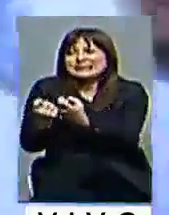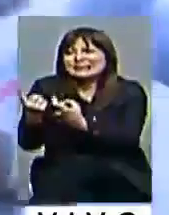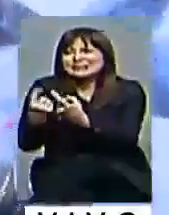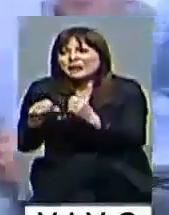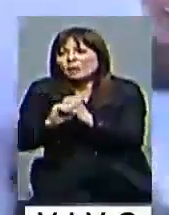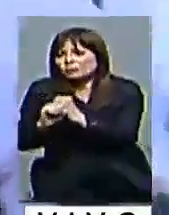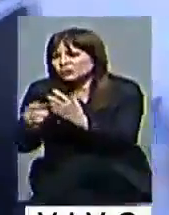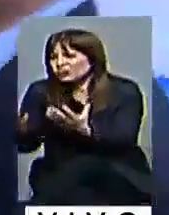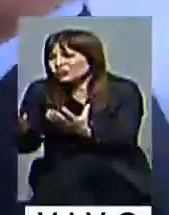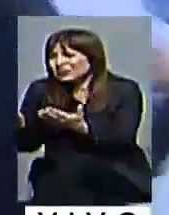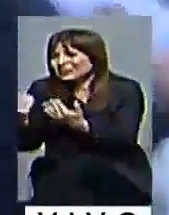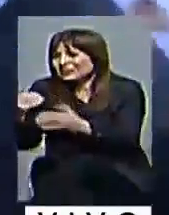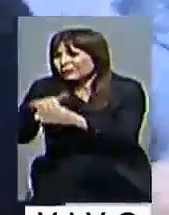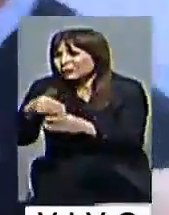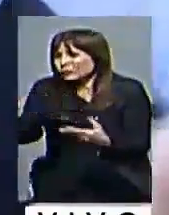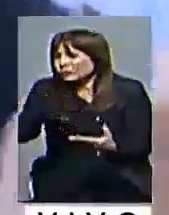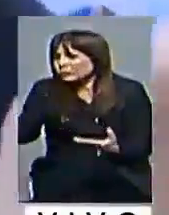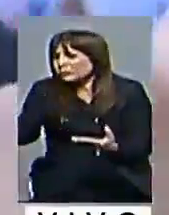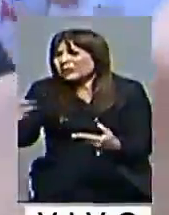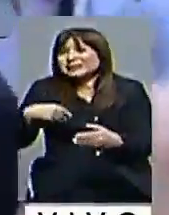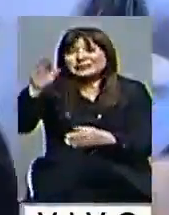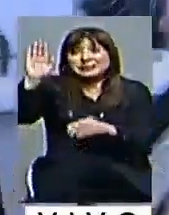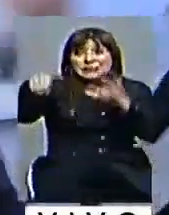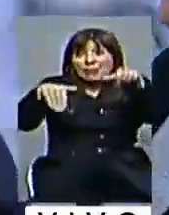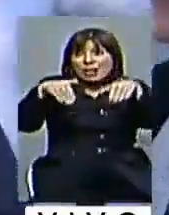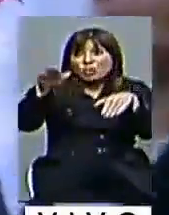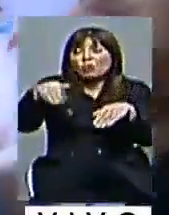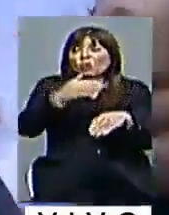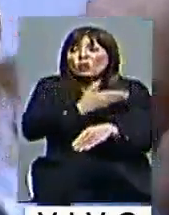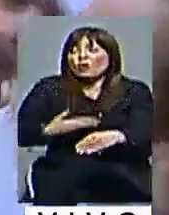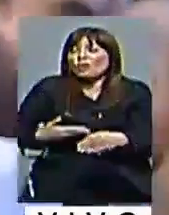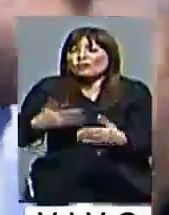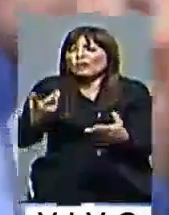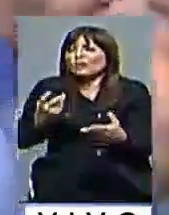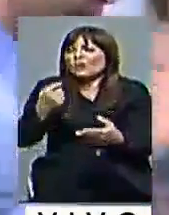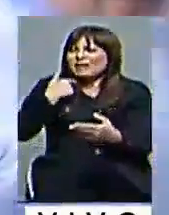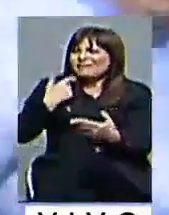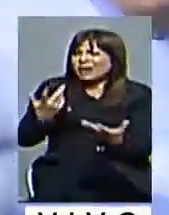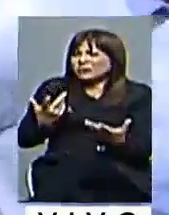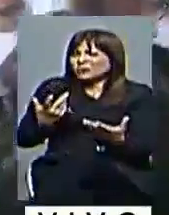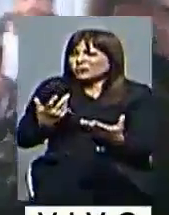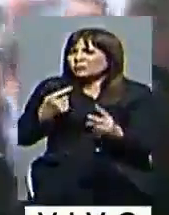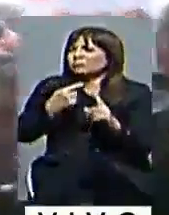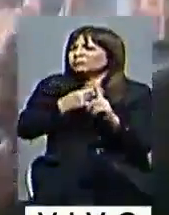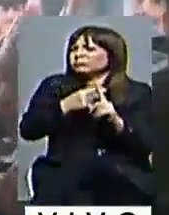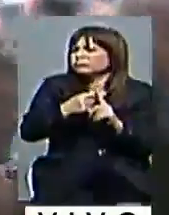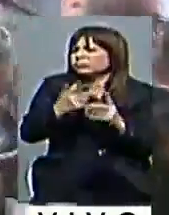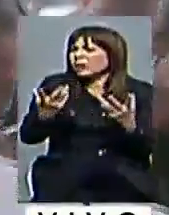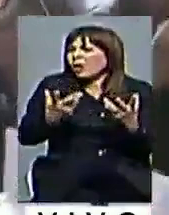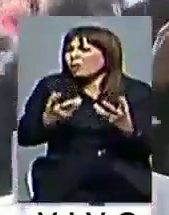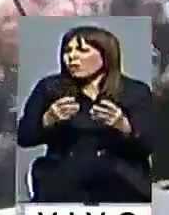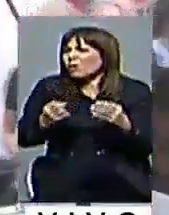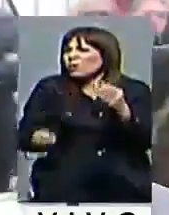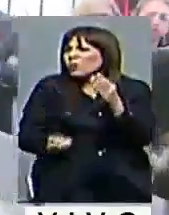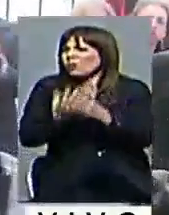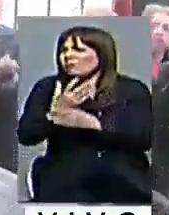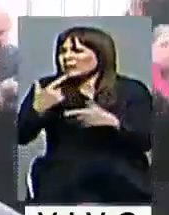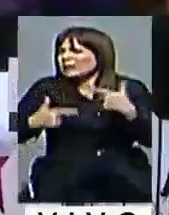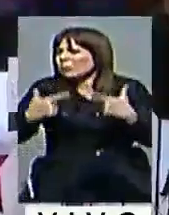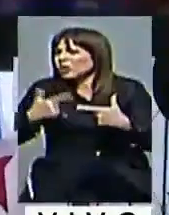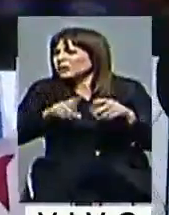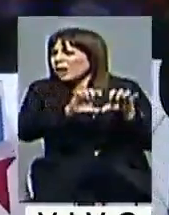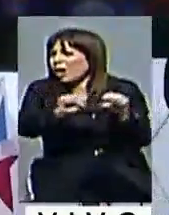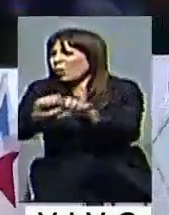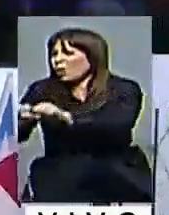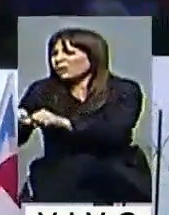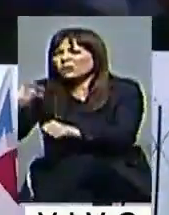votos. Entonces, este llamado al gobierno de unidad, ¿tendrá efecto en lo que podría hacer llegar nuevamente a la política de los